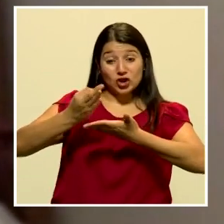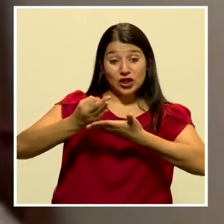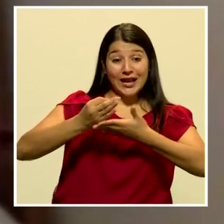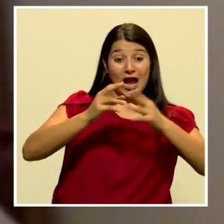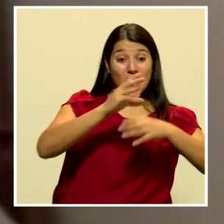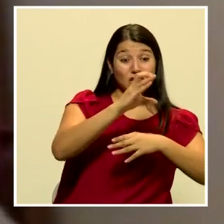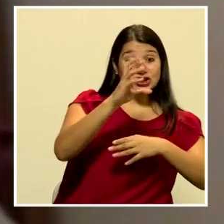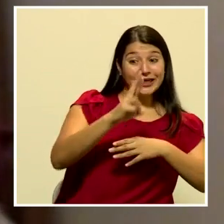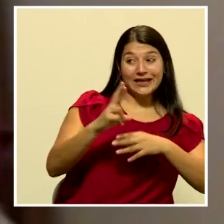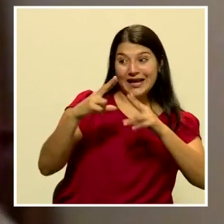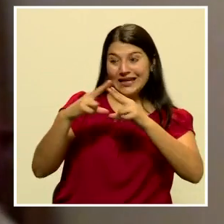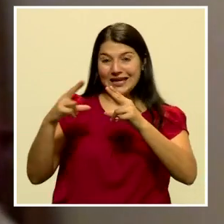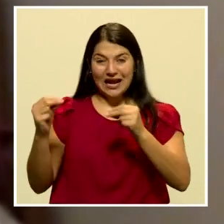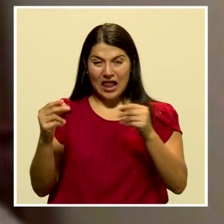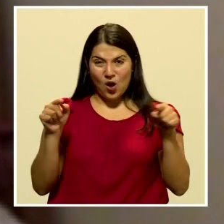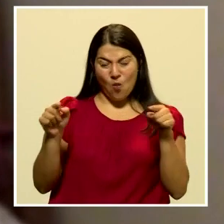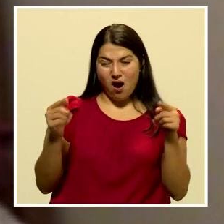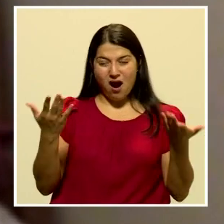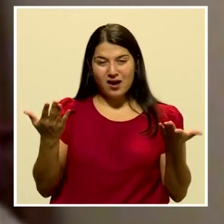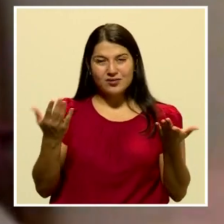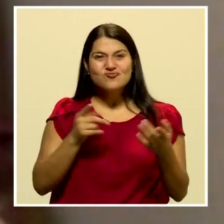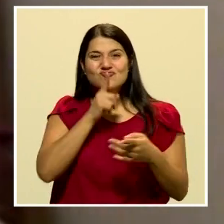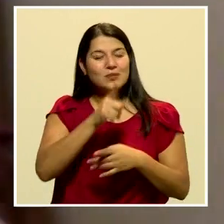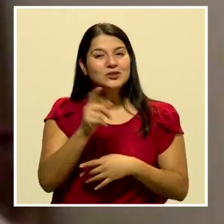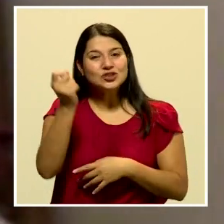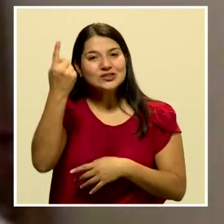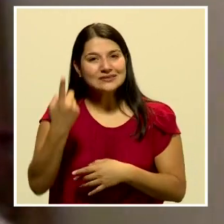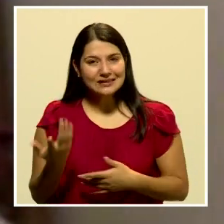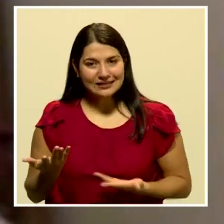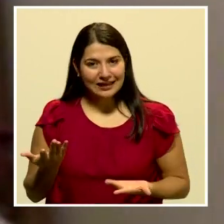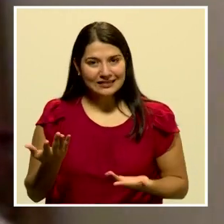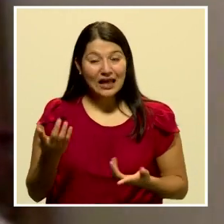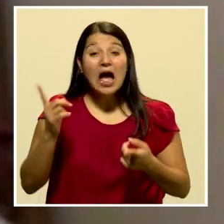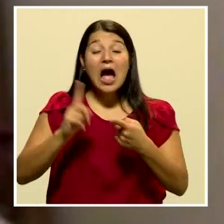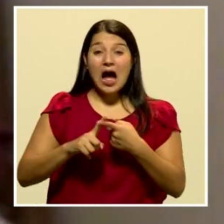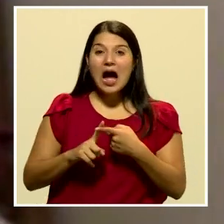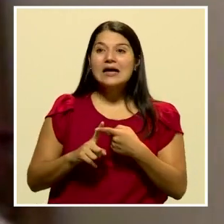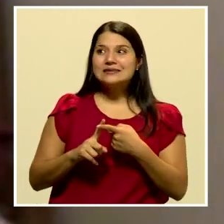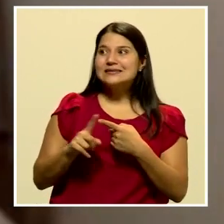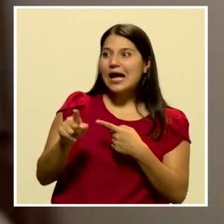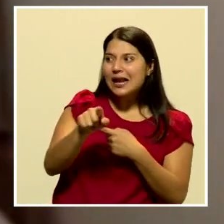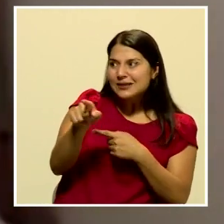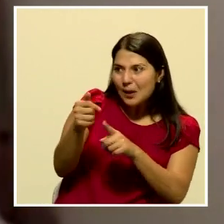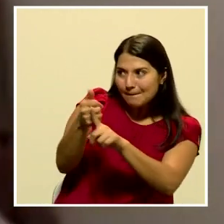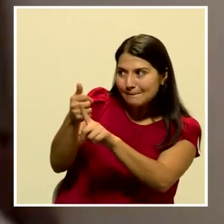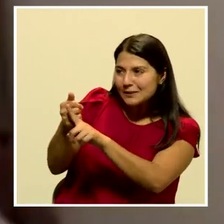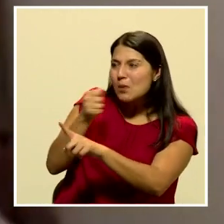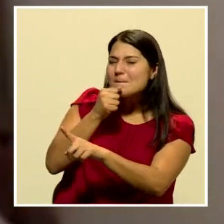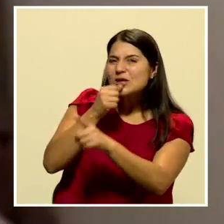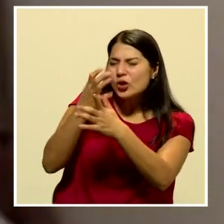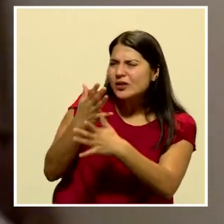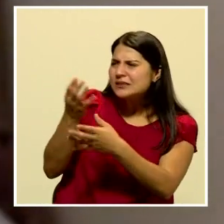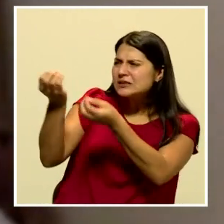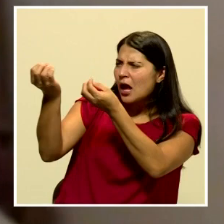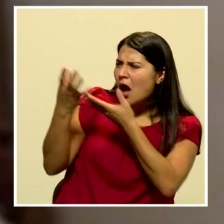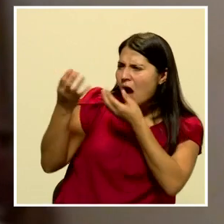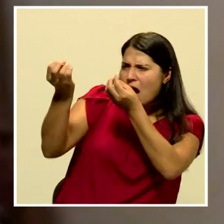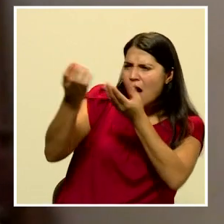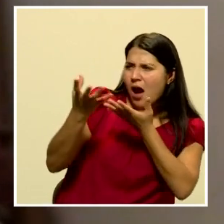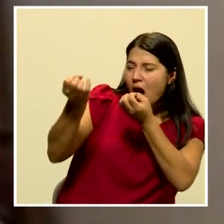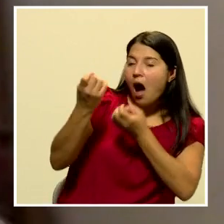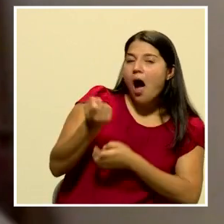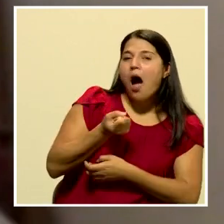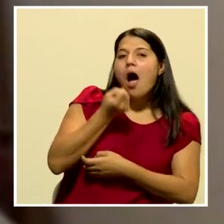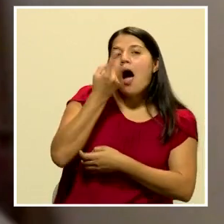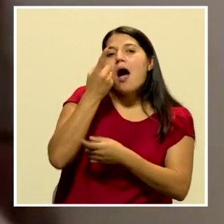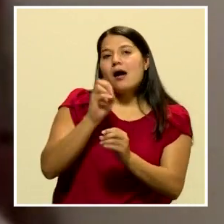pues realmente no se entiende hasta que los colegas no nos han participado lo que ellos han visto